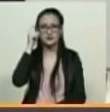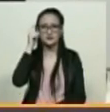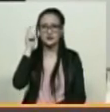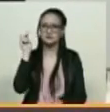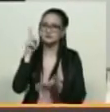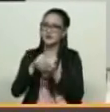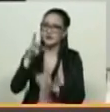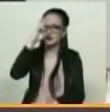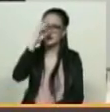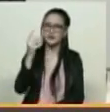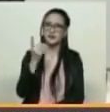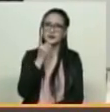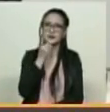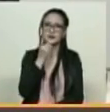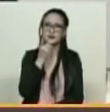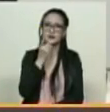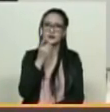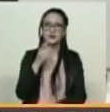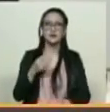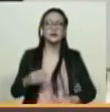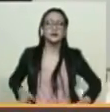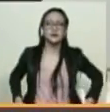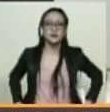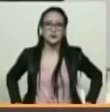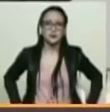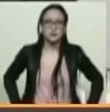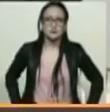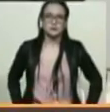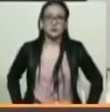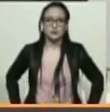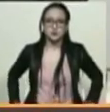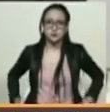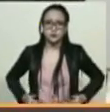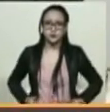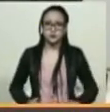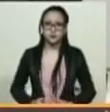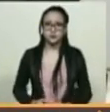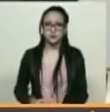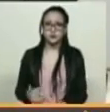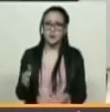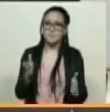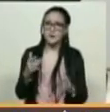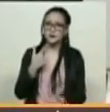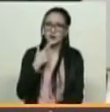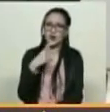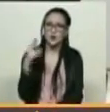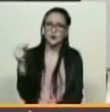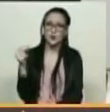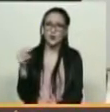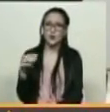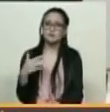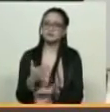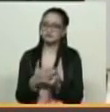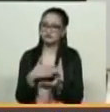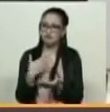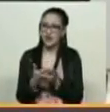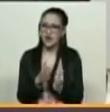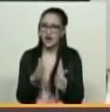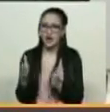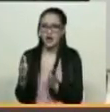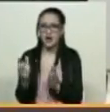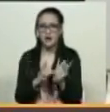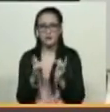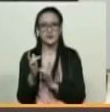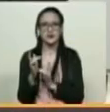República Dominicana, la oposición venezolana dijo que marzo no, y nos pidió el mes de abril. Ellos habían